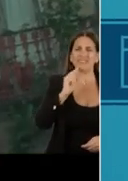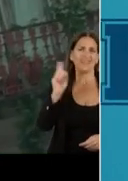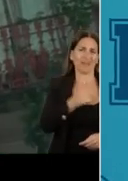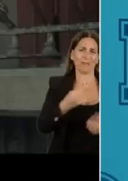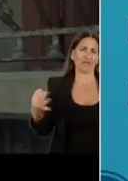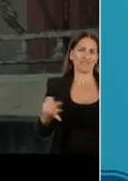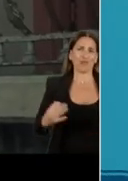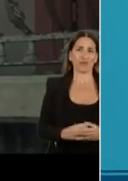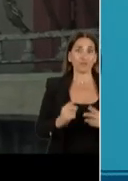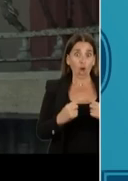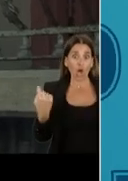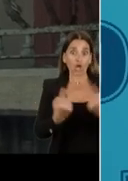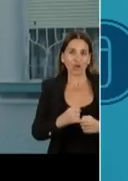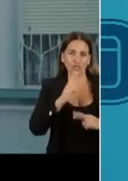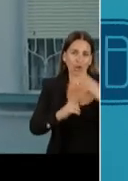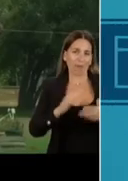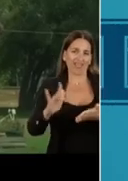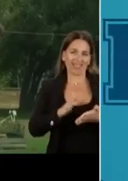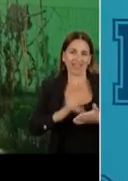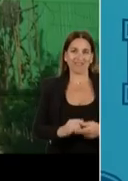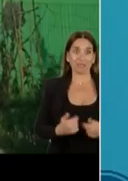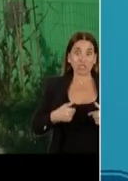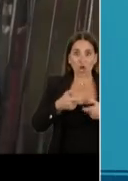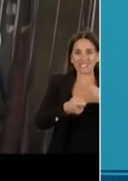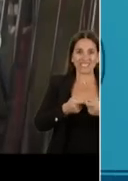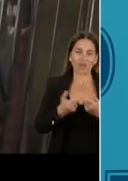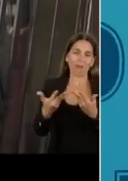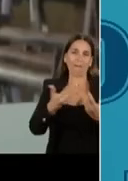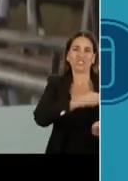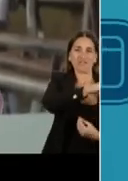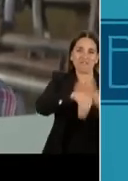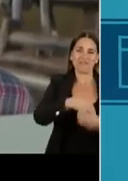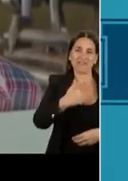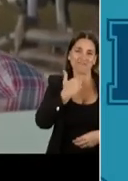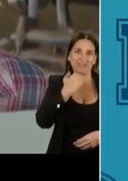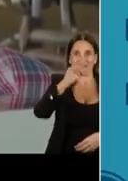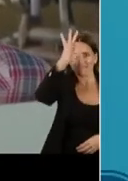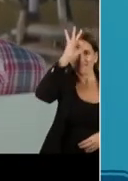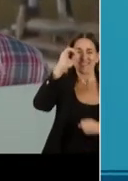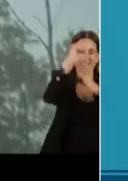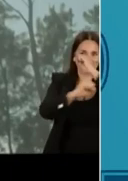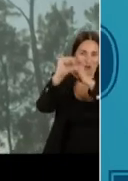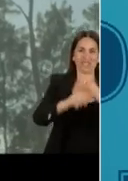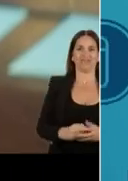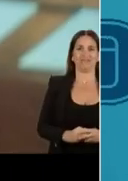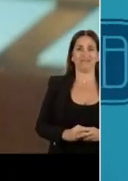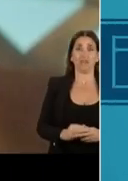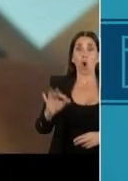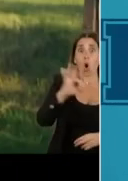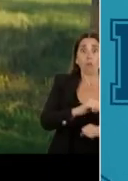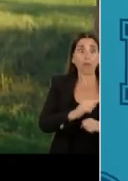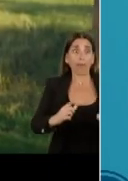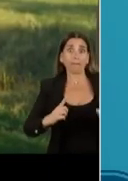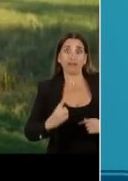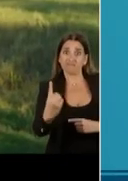que el formulario era muy fácil, nunca tuvimos problemas con la web, era un formulario relativamente corto, 20,